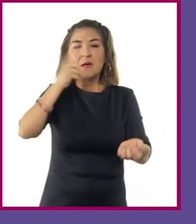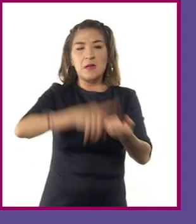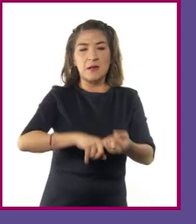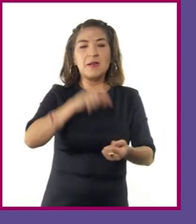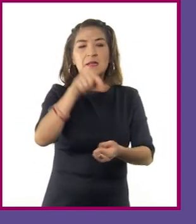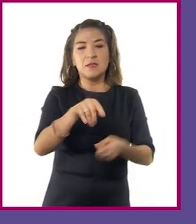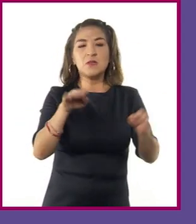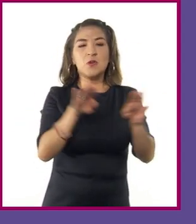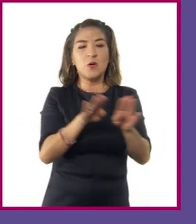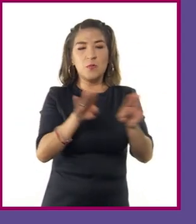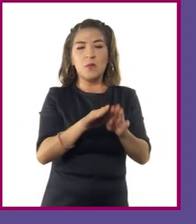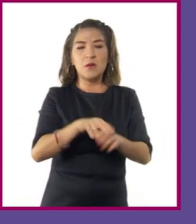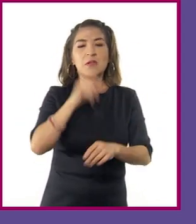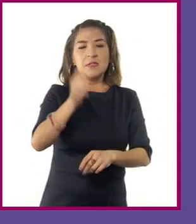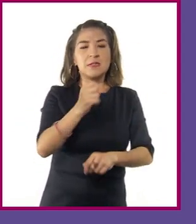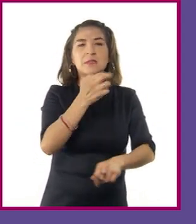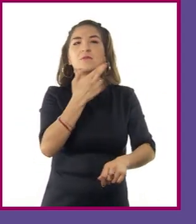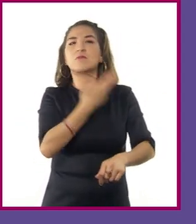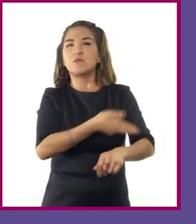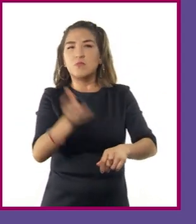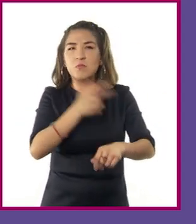de decisiones políticas.